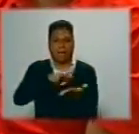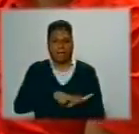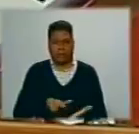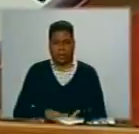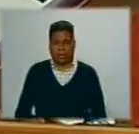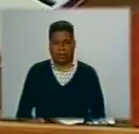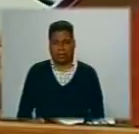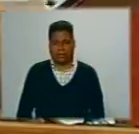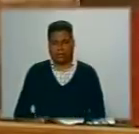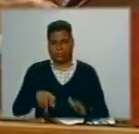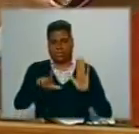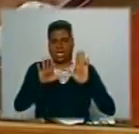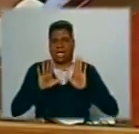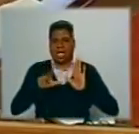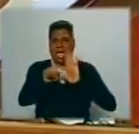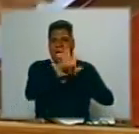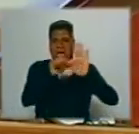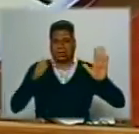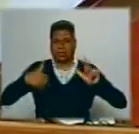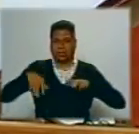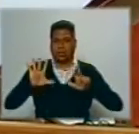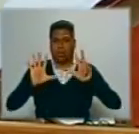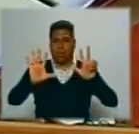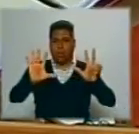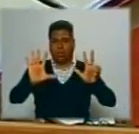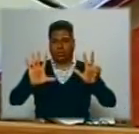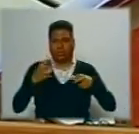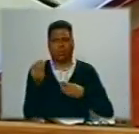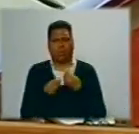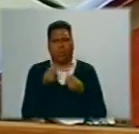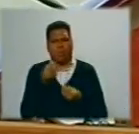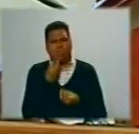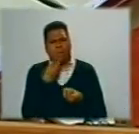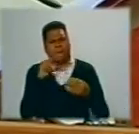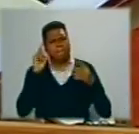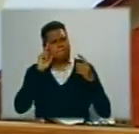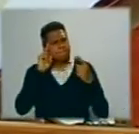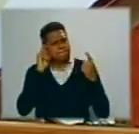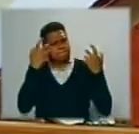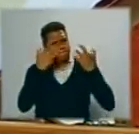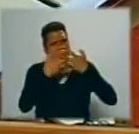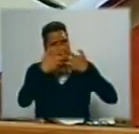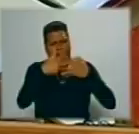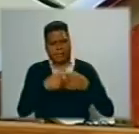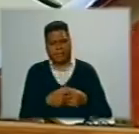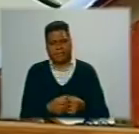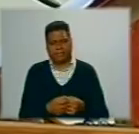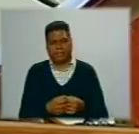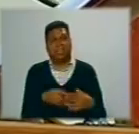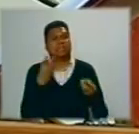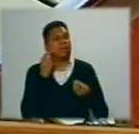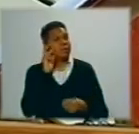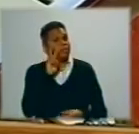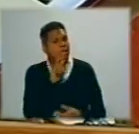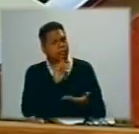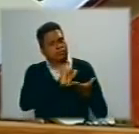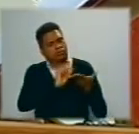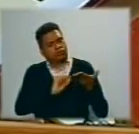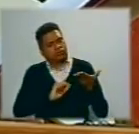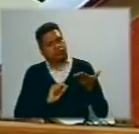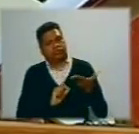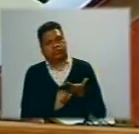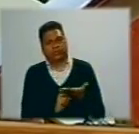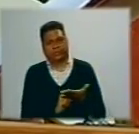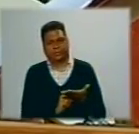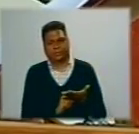Siguiente. Artículo 8, principios de interpretación. La presente ley constitucional debe interpretarse como la finalidad de garantizar